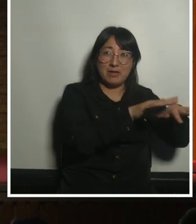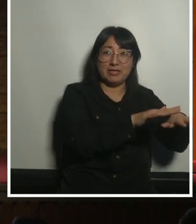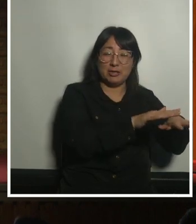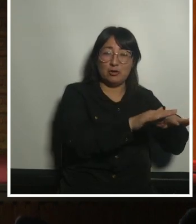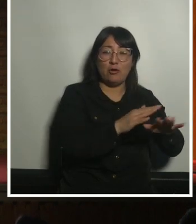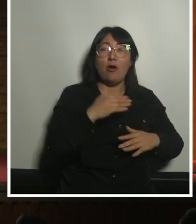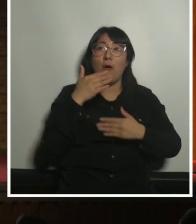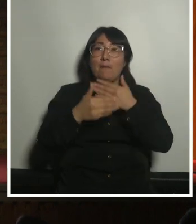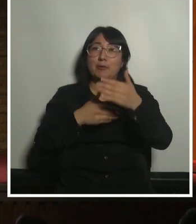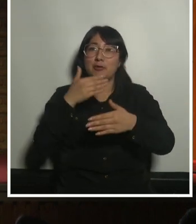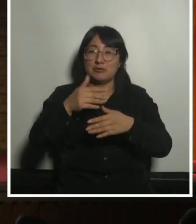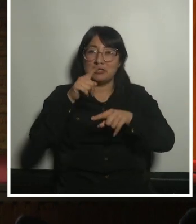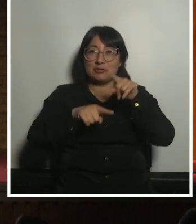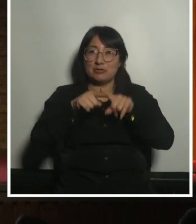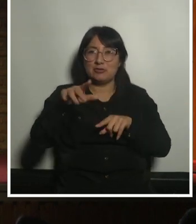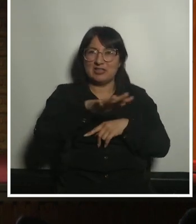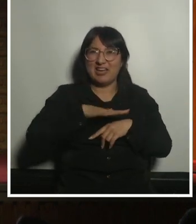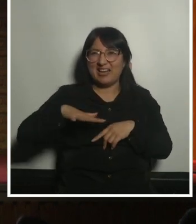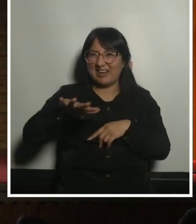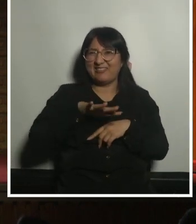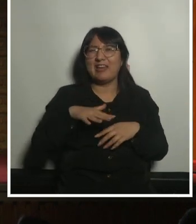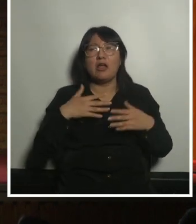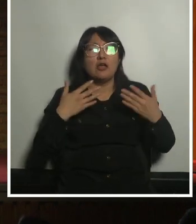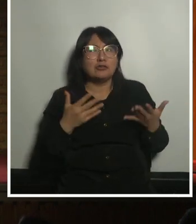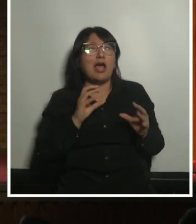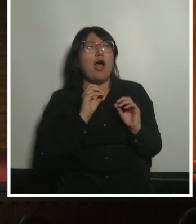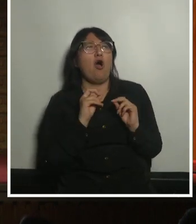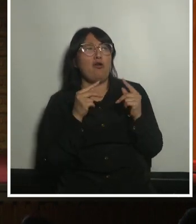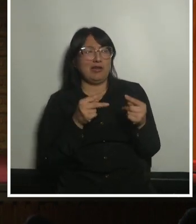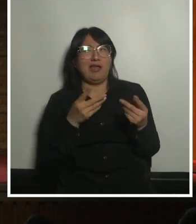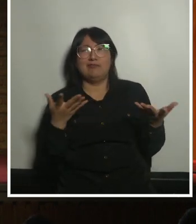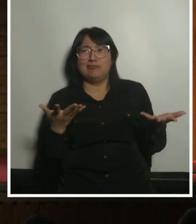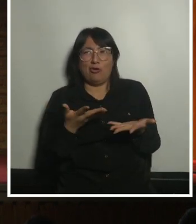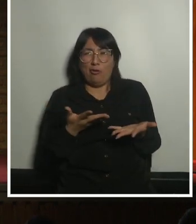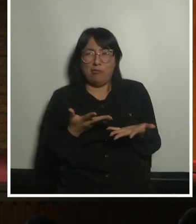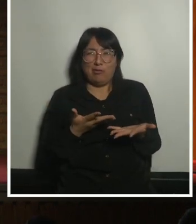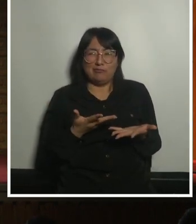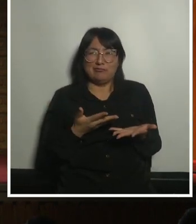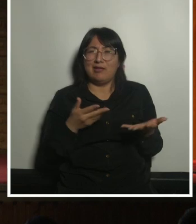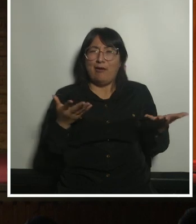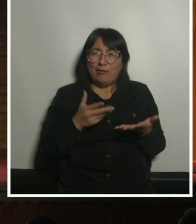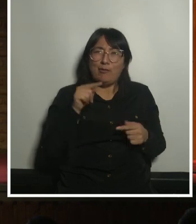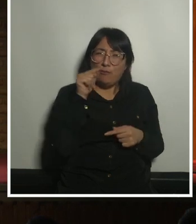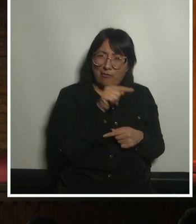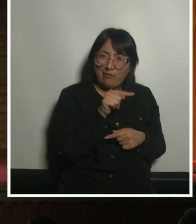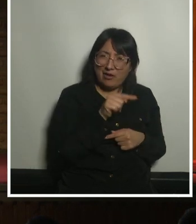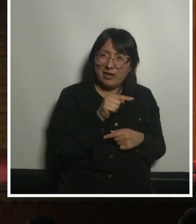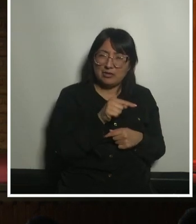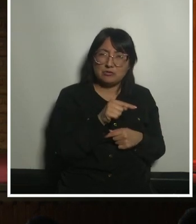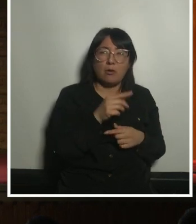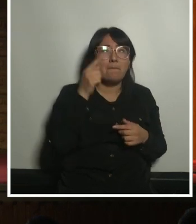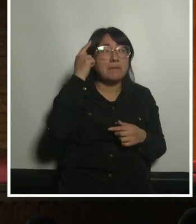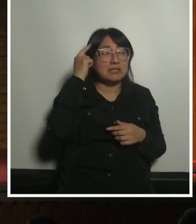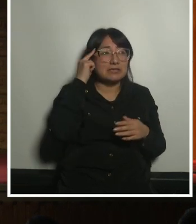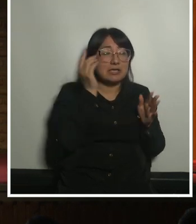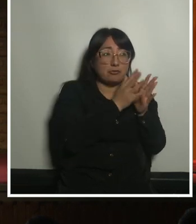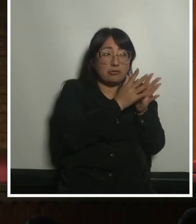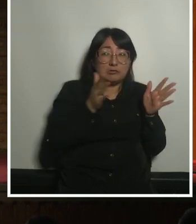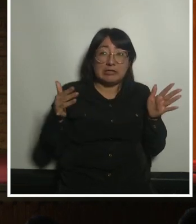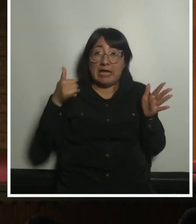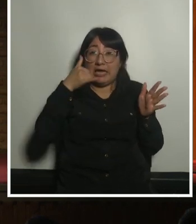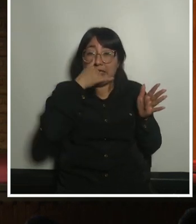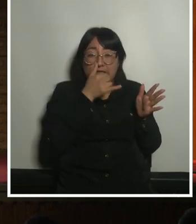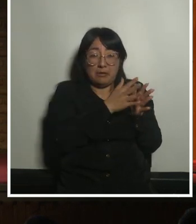origen terrestre. ¿Qué hace eso en una escala de tiempo de 2 millones de